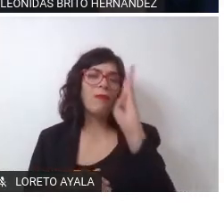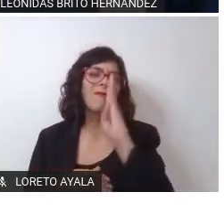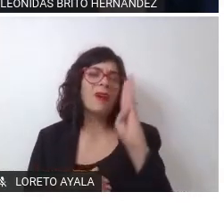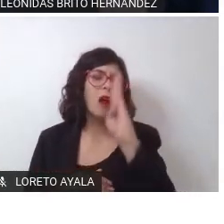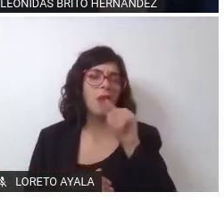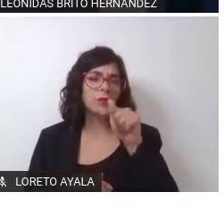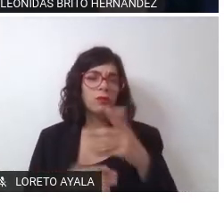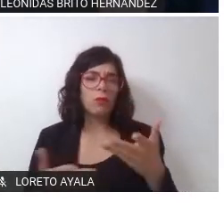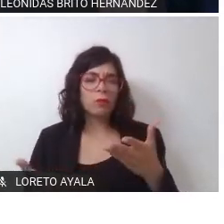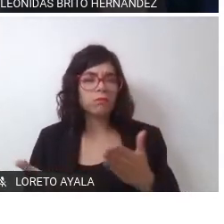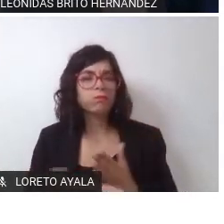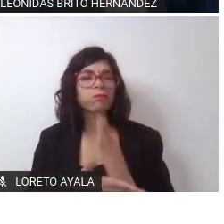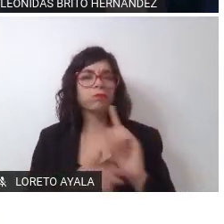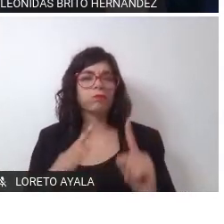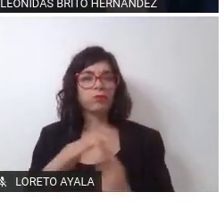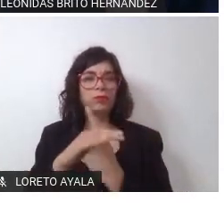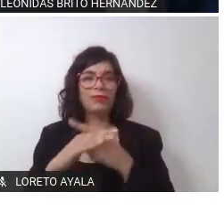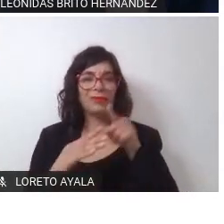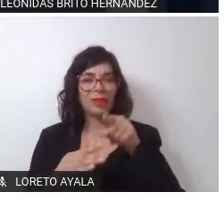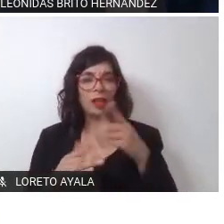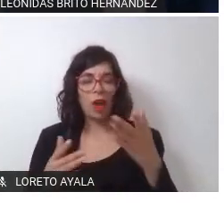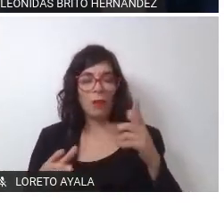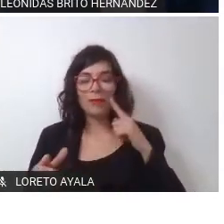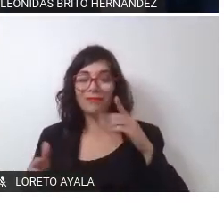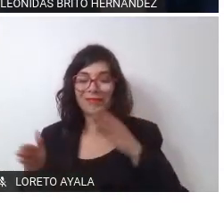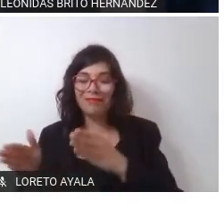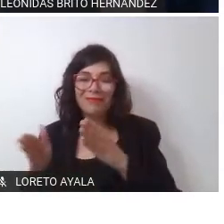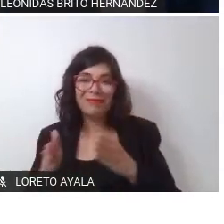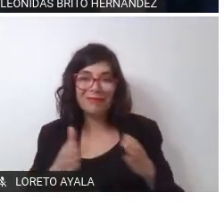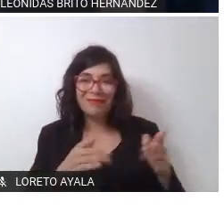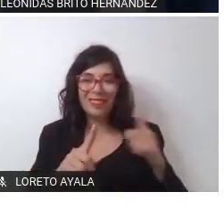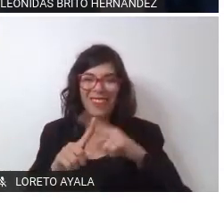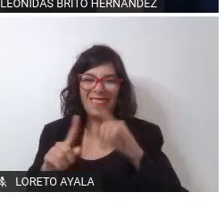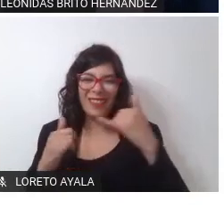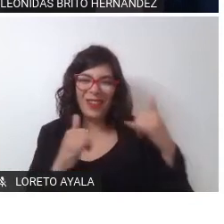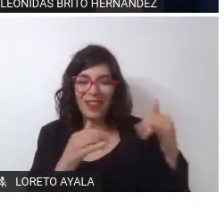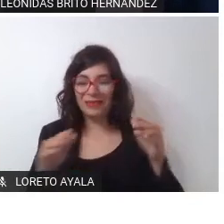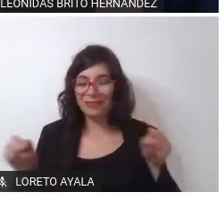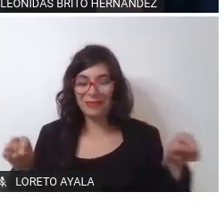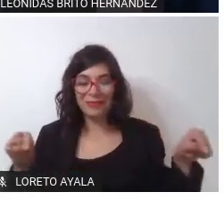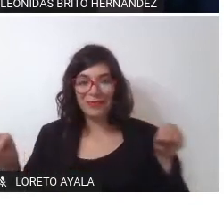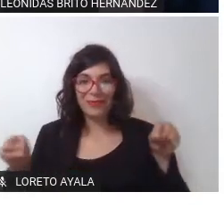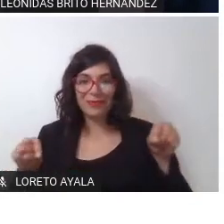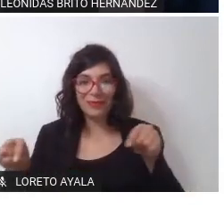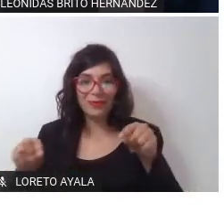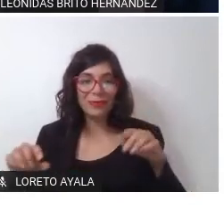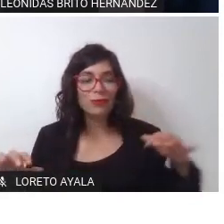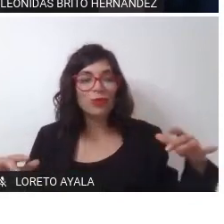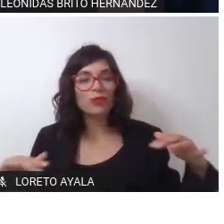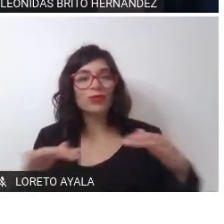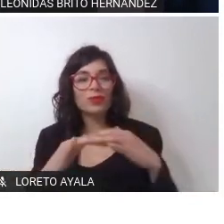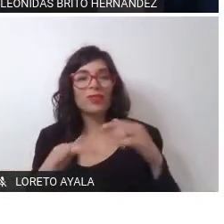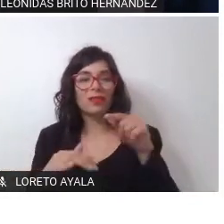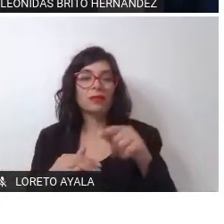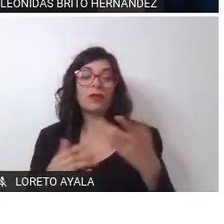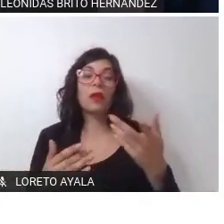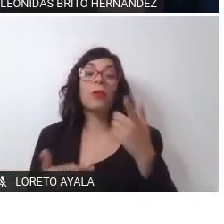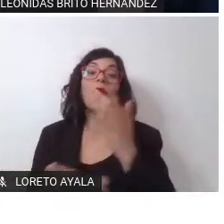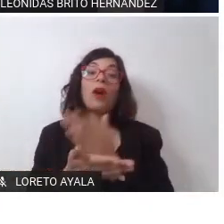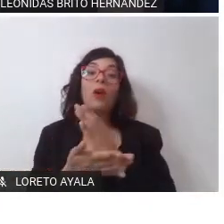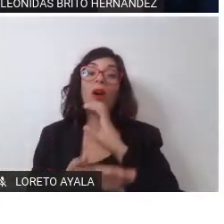es en base a un circuito, a estaciones, ¿ya? Hoy día tienen, igual las escuelas